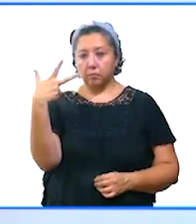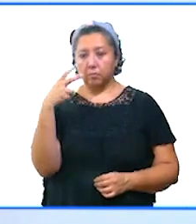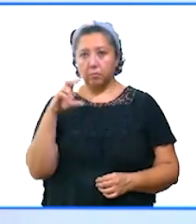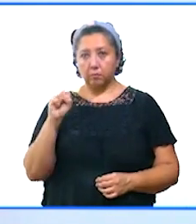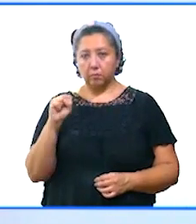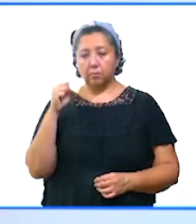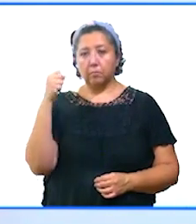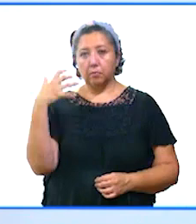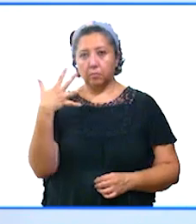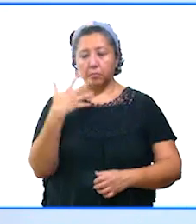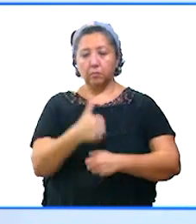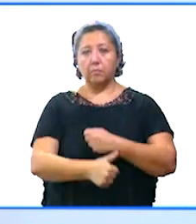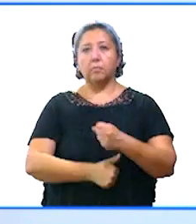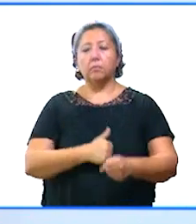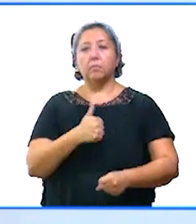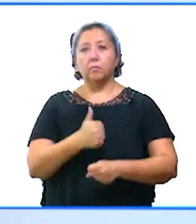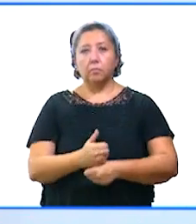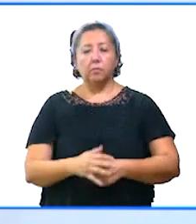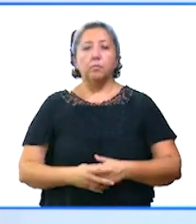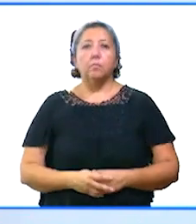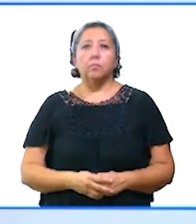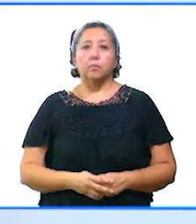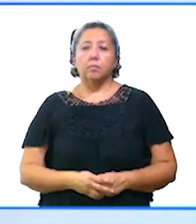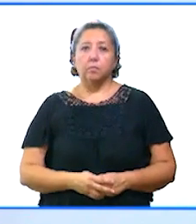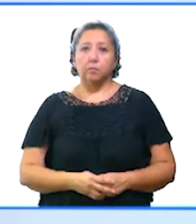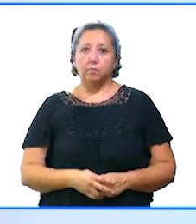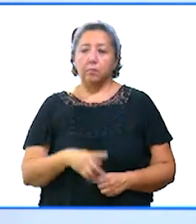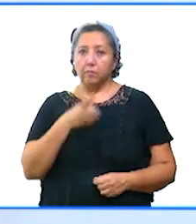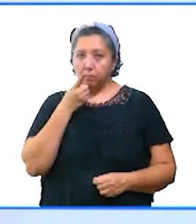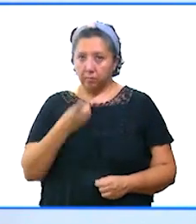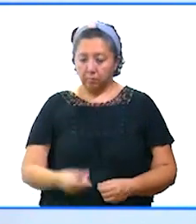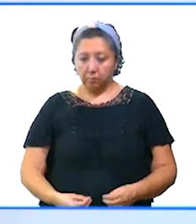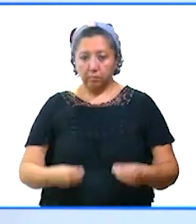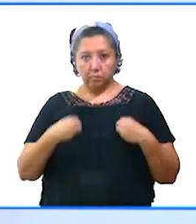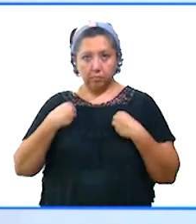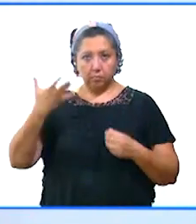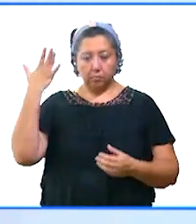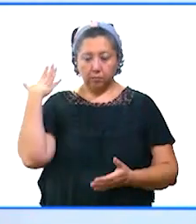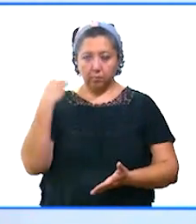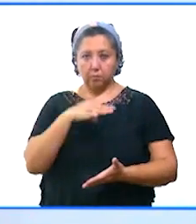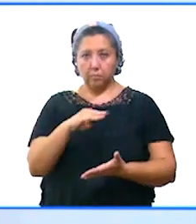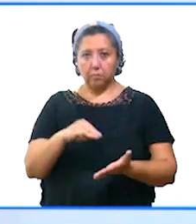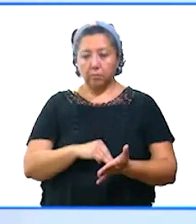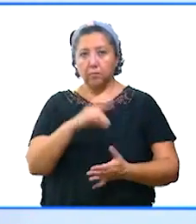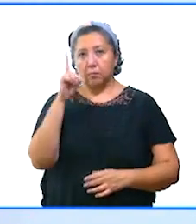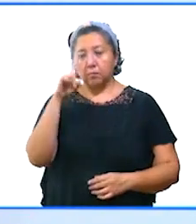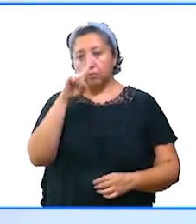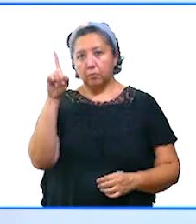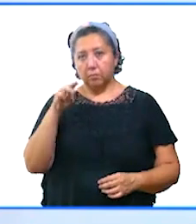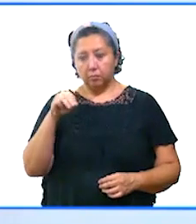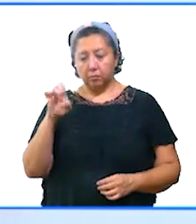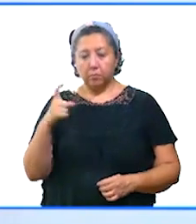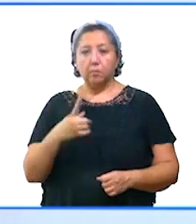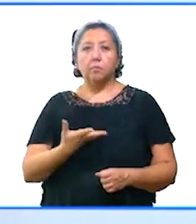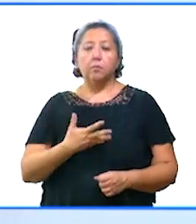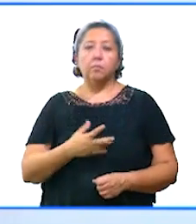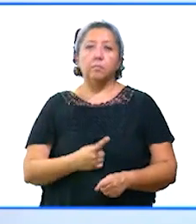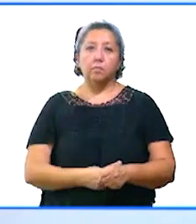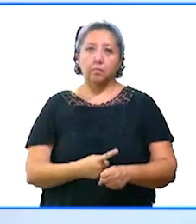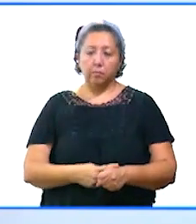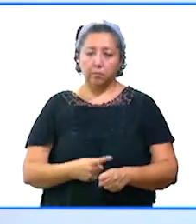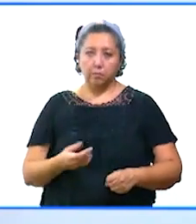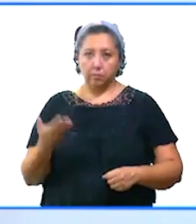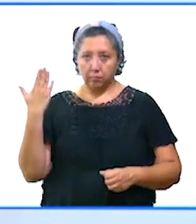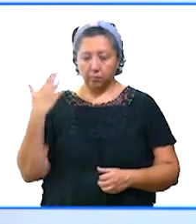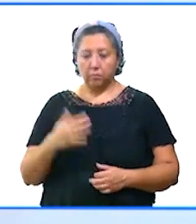y 65 años respectivamente, que residían en Mérida y en Tzemul, quienes tenían entre sus